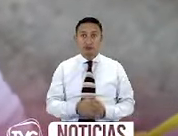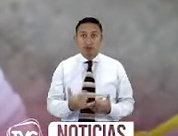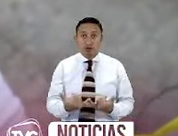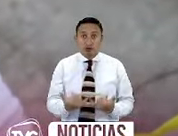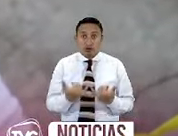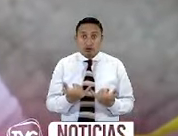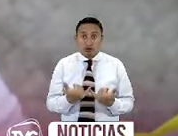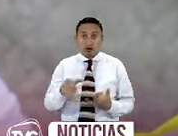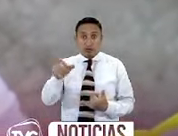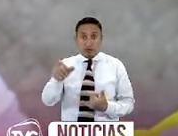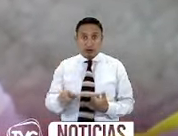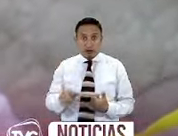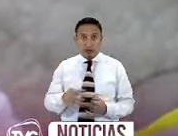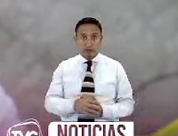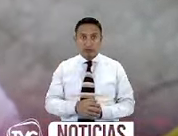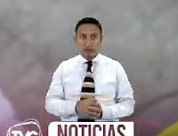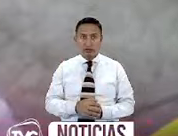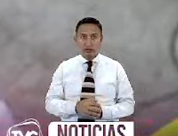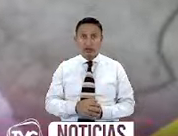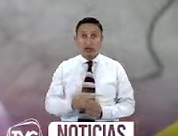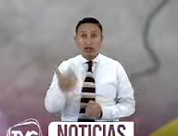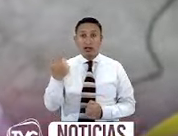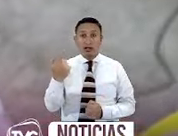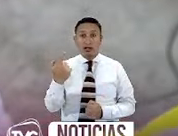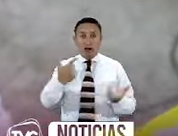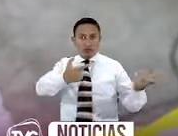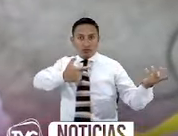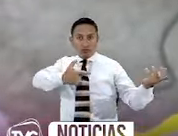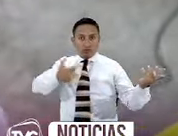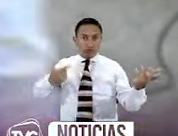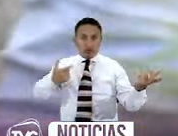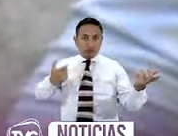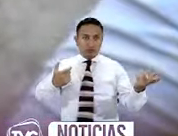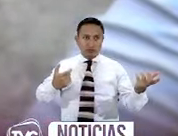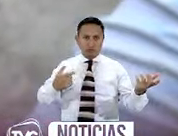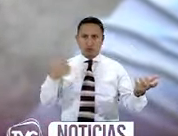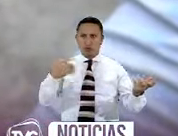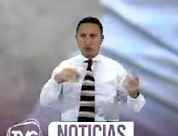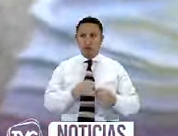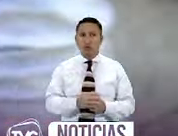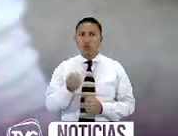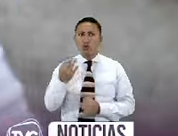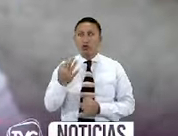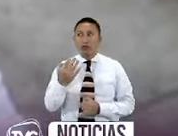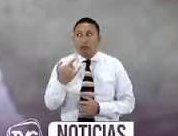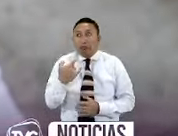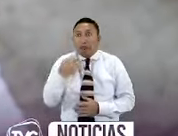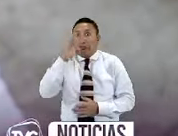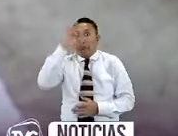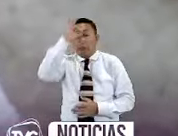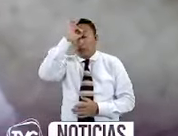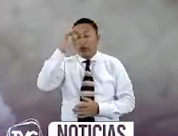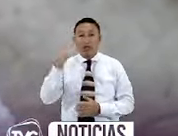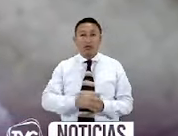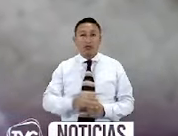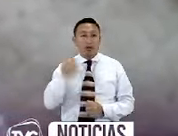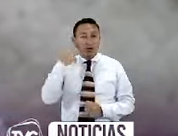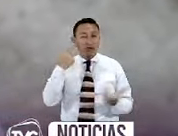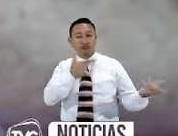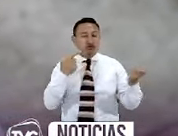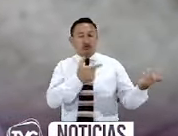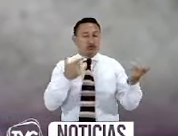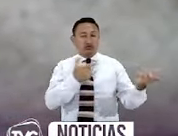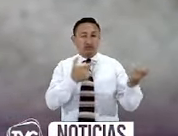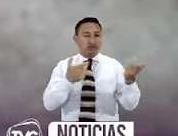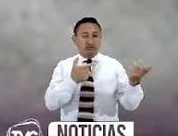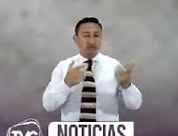son arma de alto alcance, que no sé cuántas balas, pues salió una sobre otra, pa, pa, pa, pa. Y el vecino, digamos,